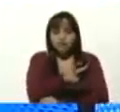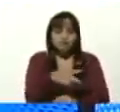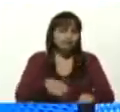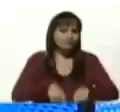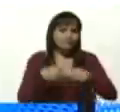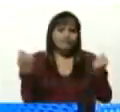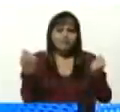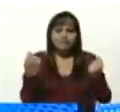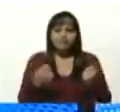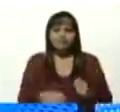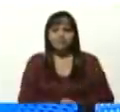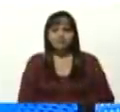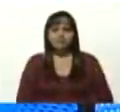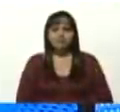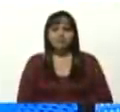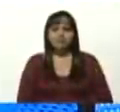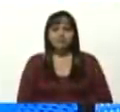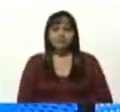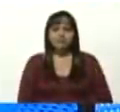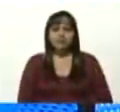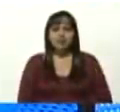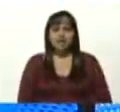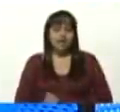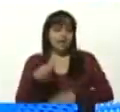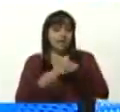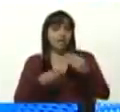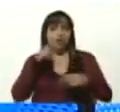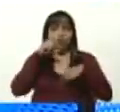fracase. Y hoy sacó